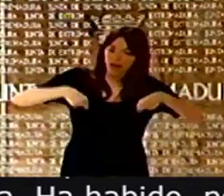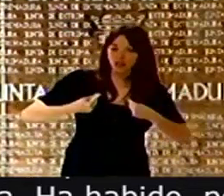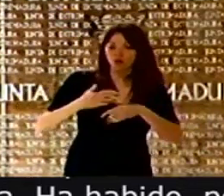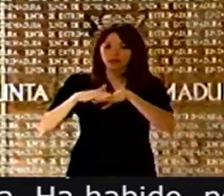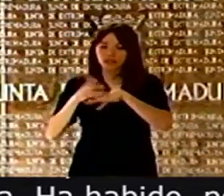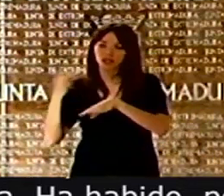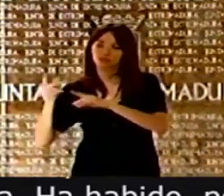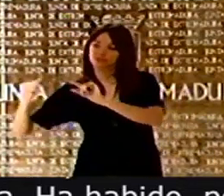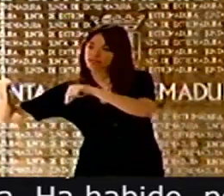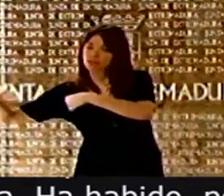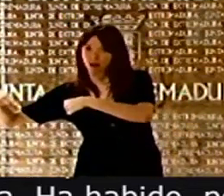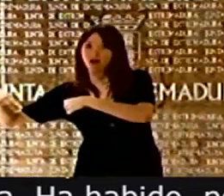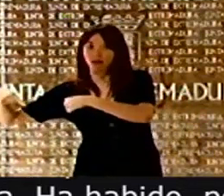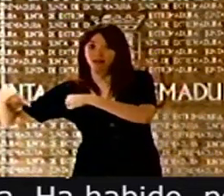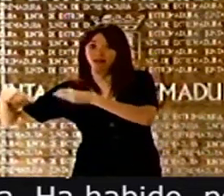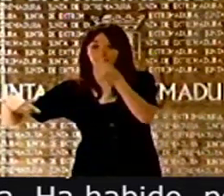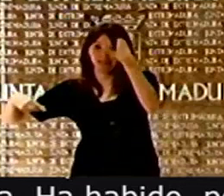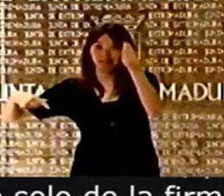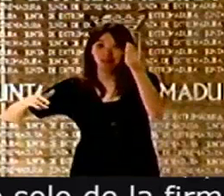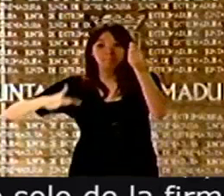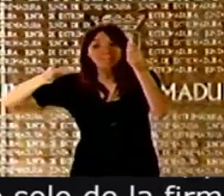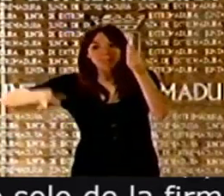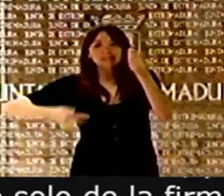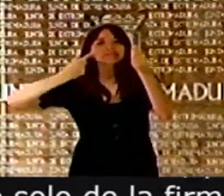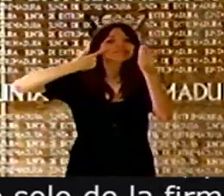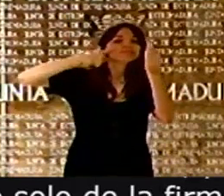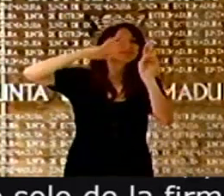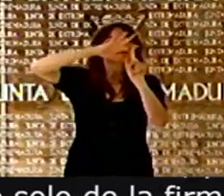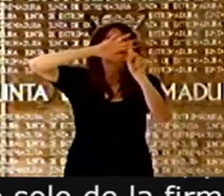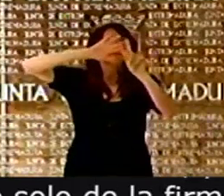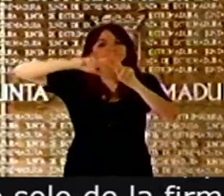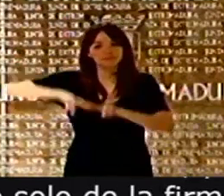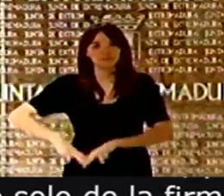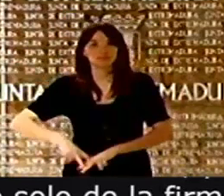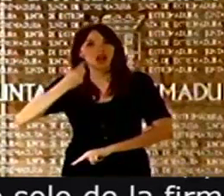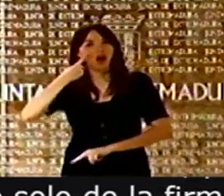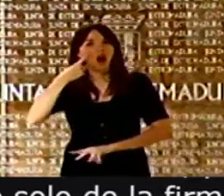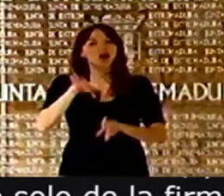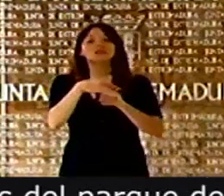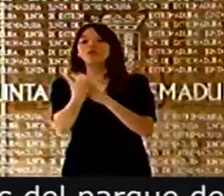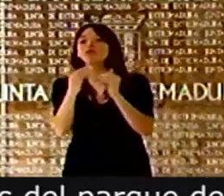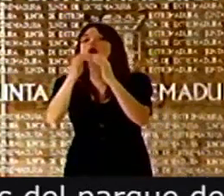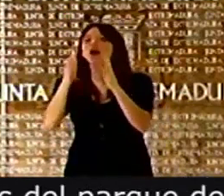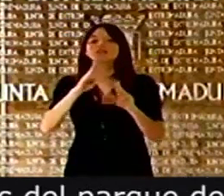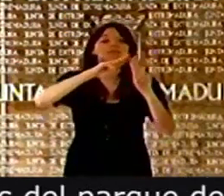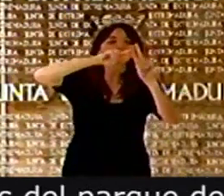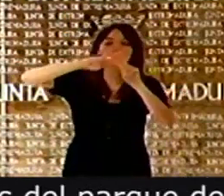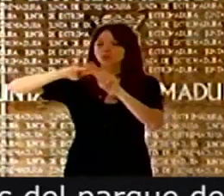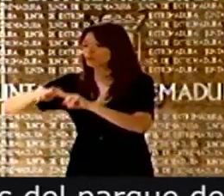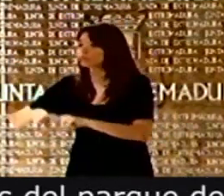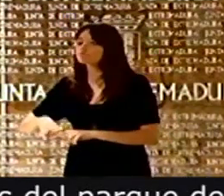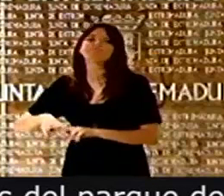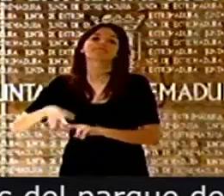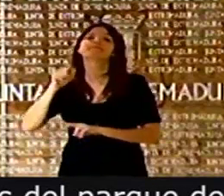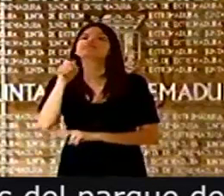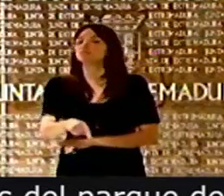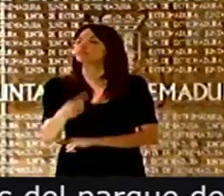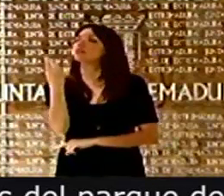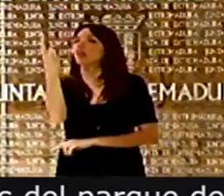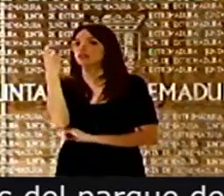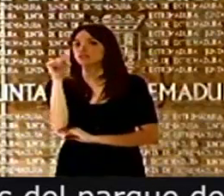sino también del análisis del parque de vivienda y, por tanto, el poder concluir que son estas las que